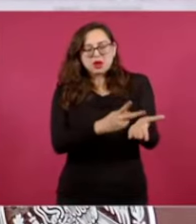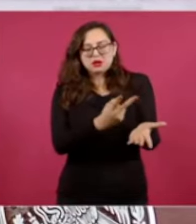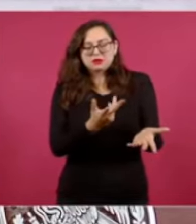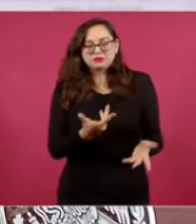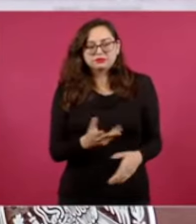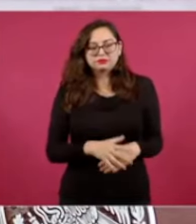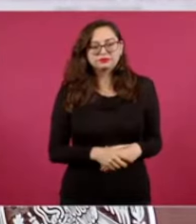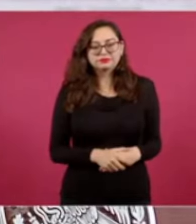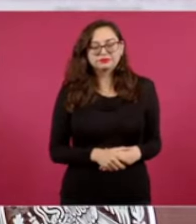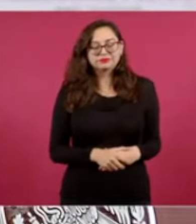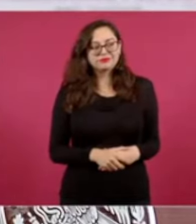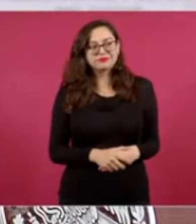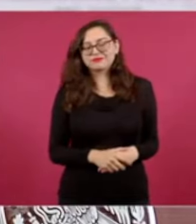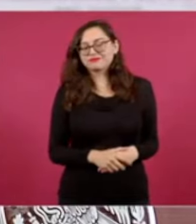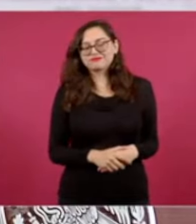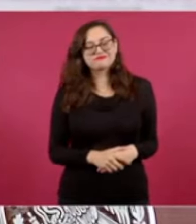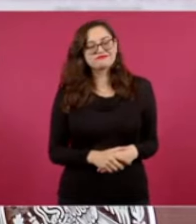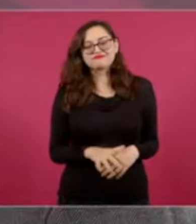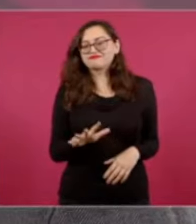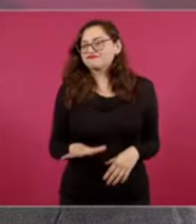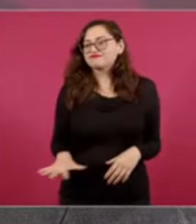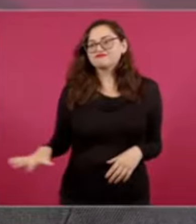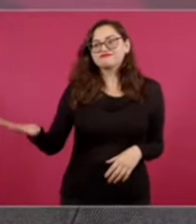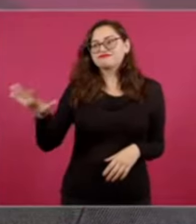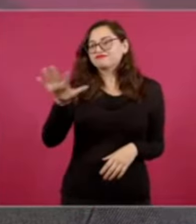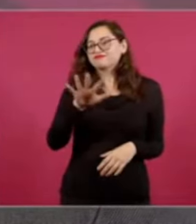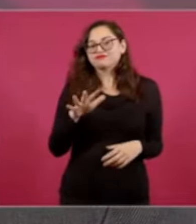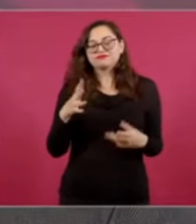ellos han ayudado mucho. Porque imagínense,